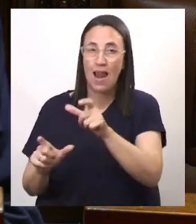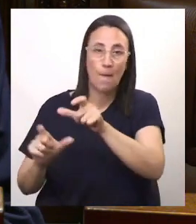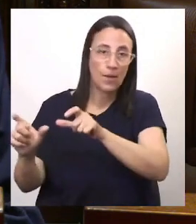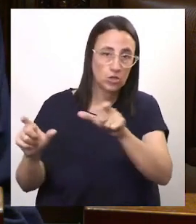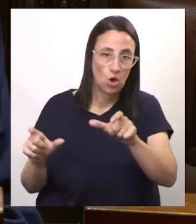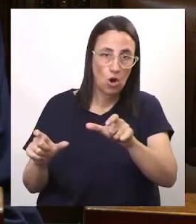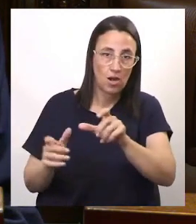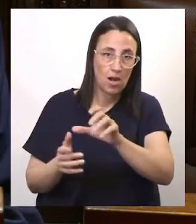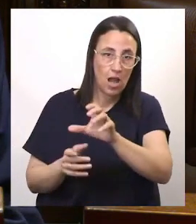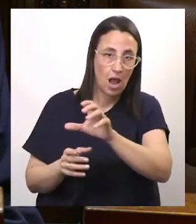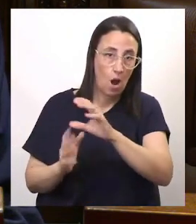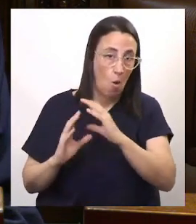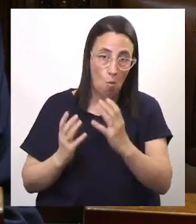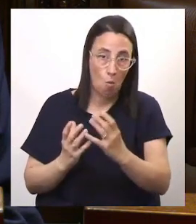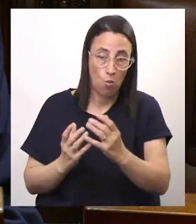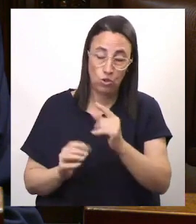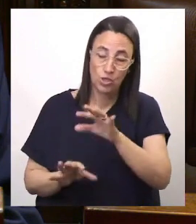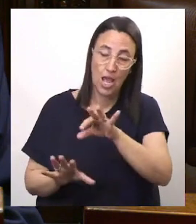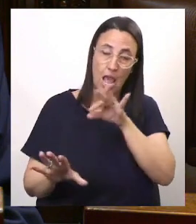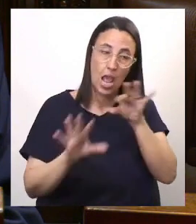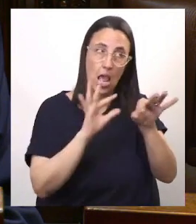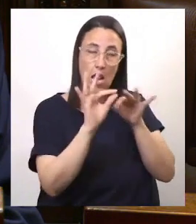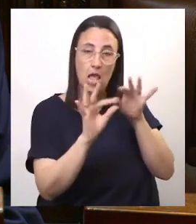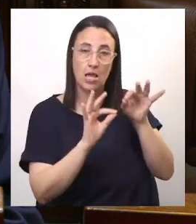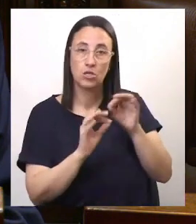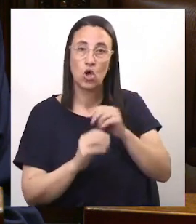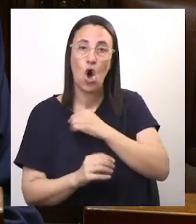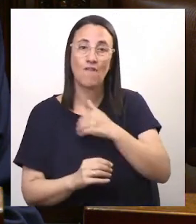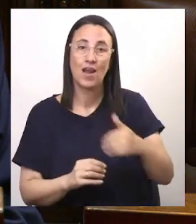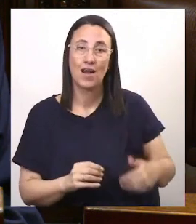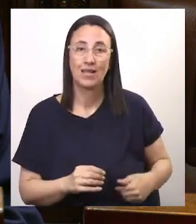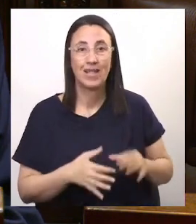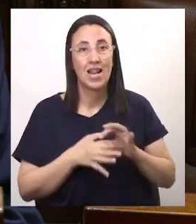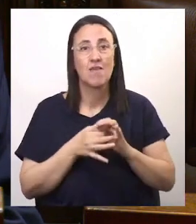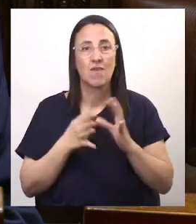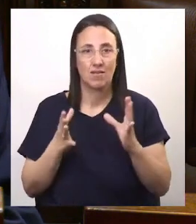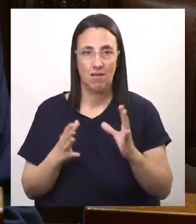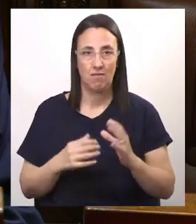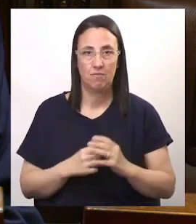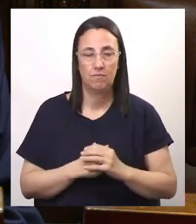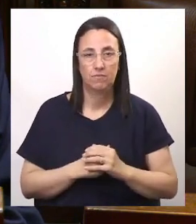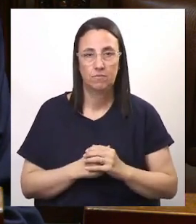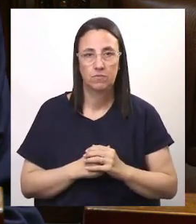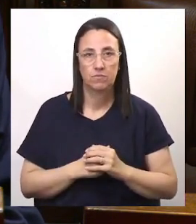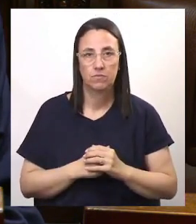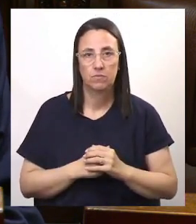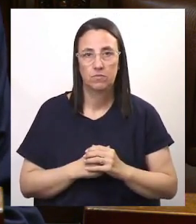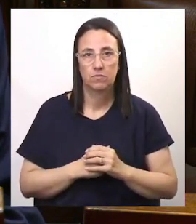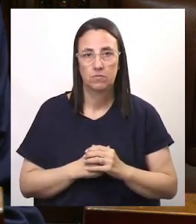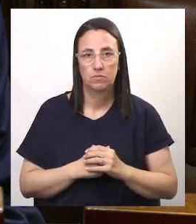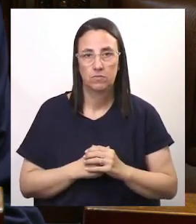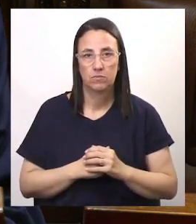que estos eran los que podían elegir a sus gobernantes con libertad.